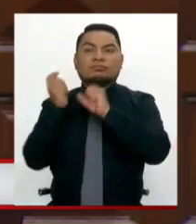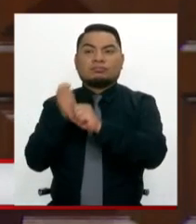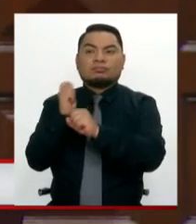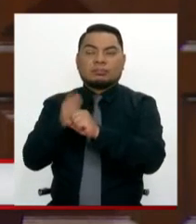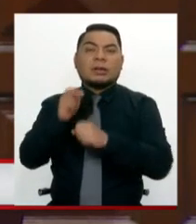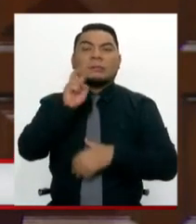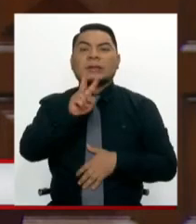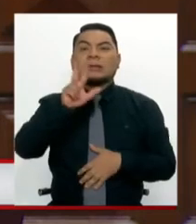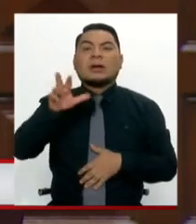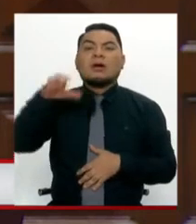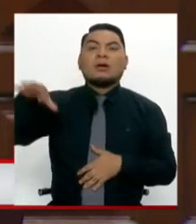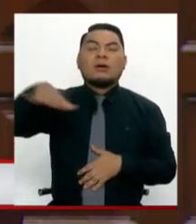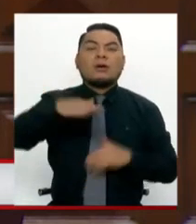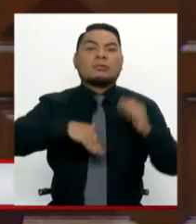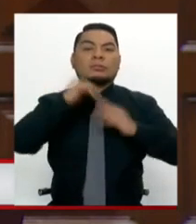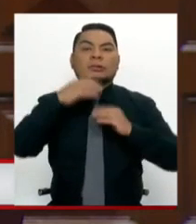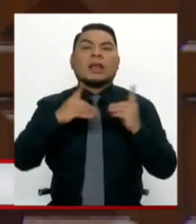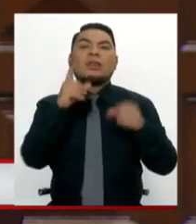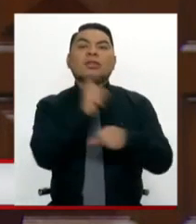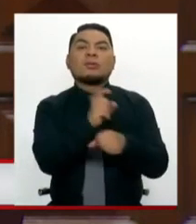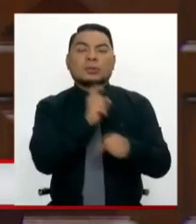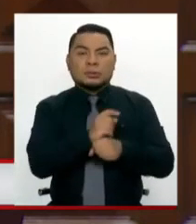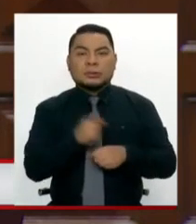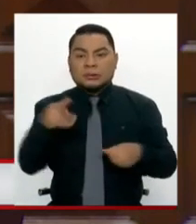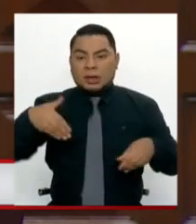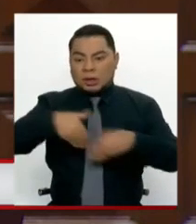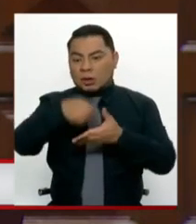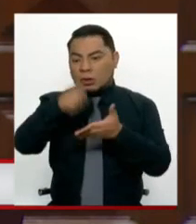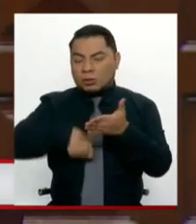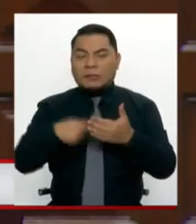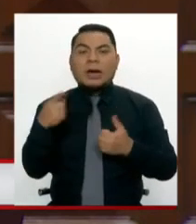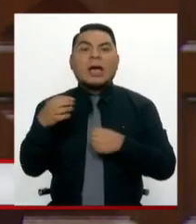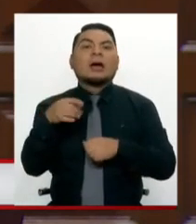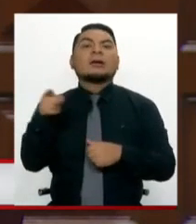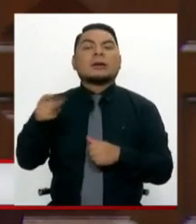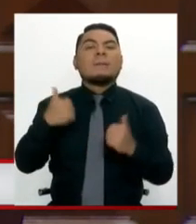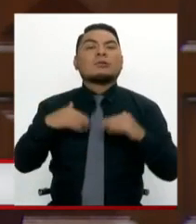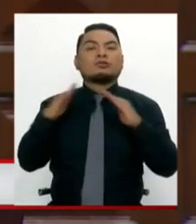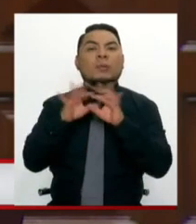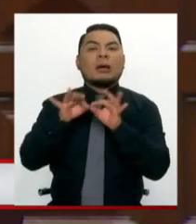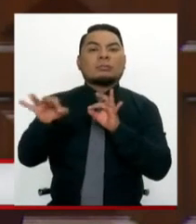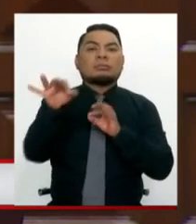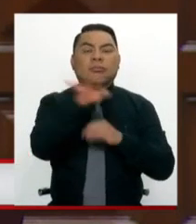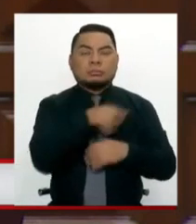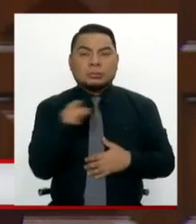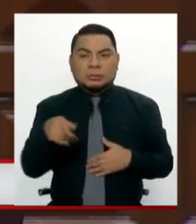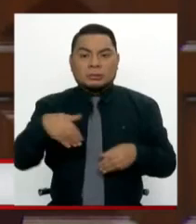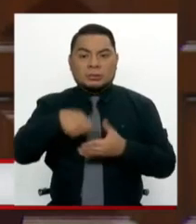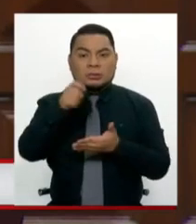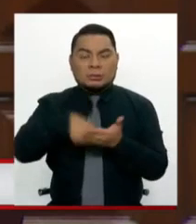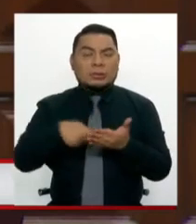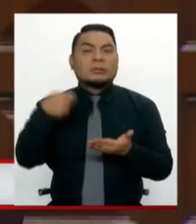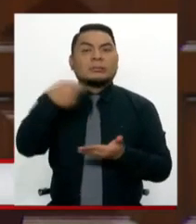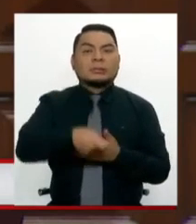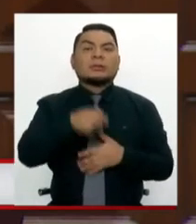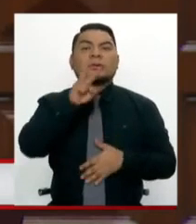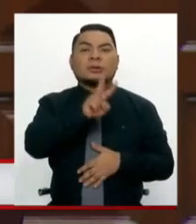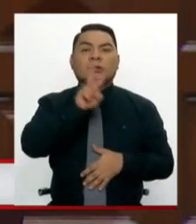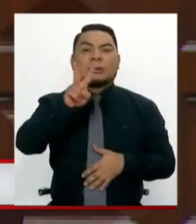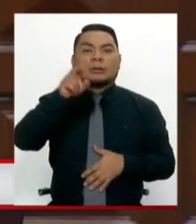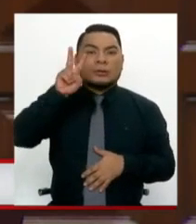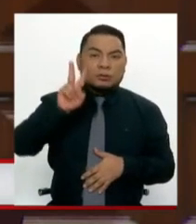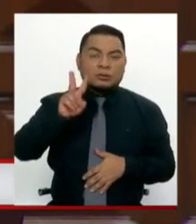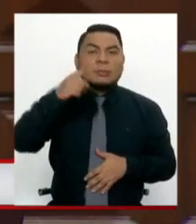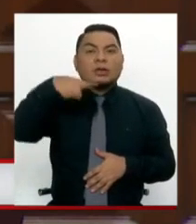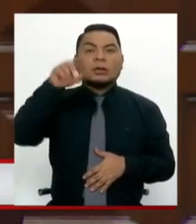otras 23 obras de infraestructura educativa en convenio con los gobiernos regionales y locales, con una inversión de 222